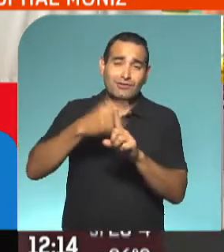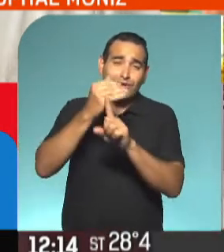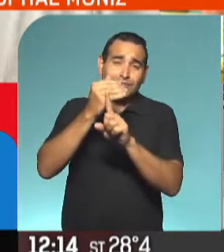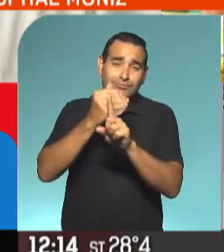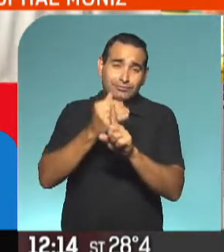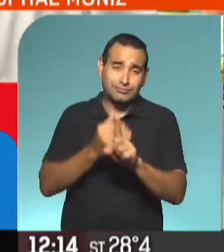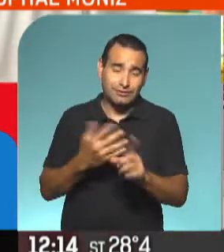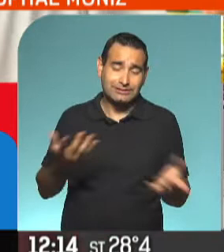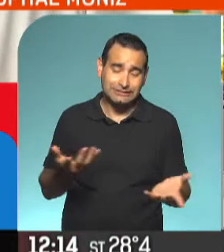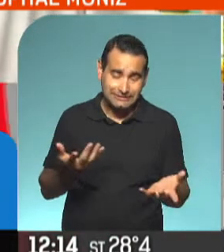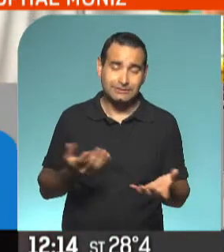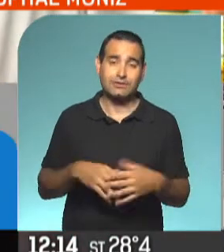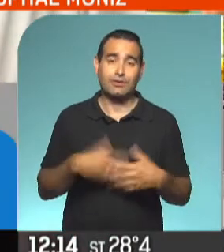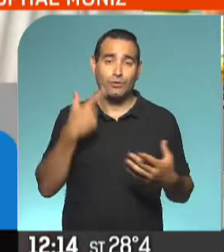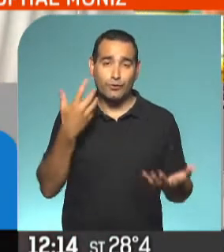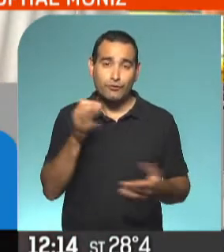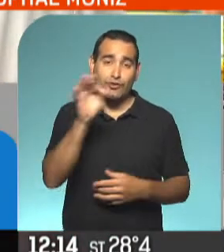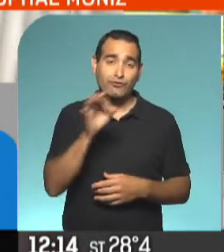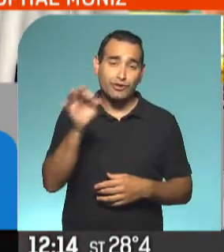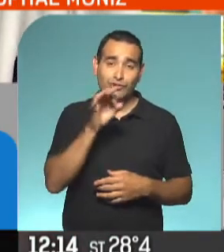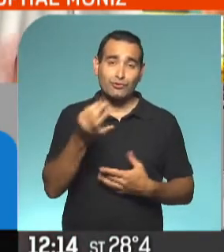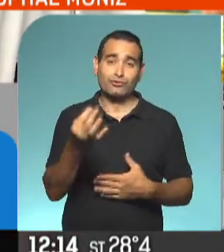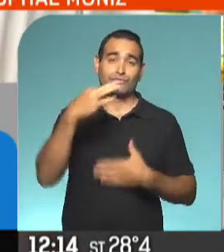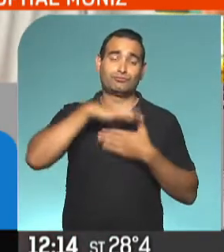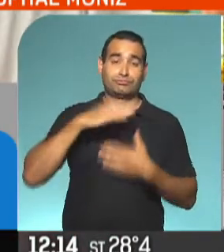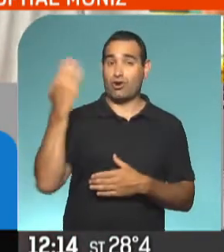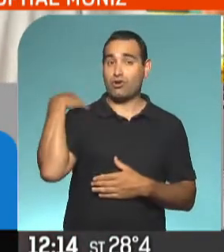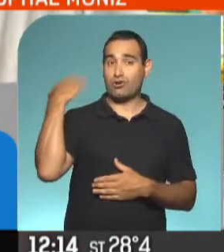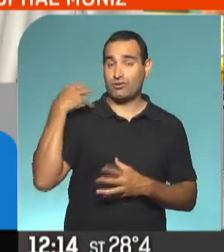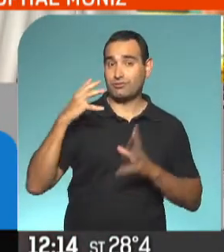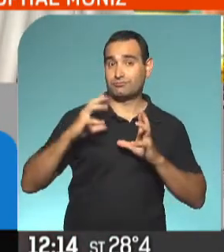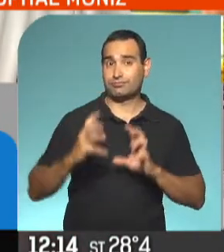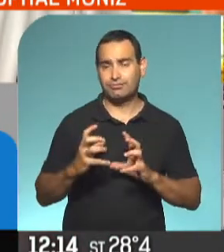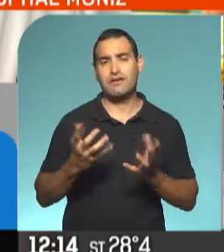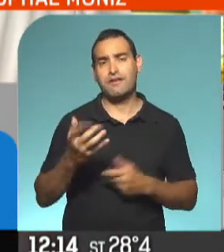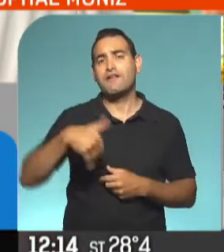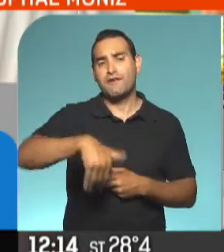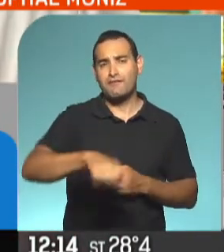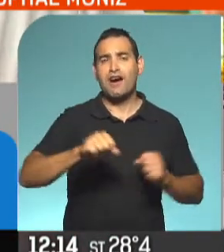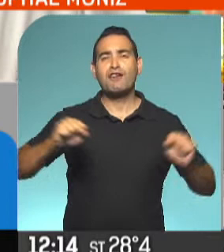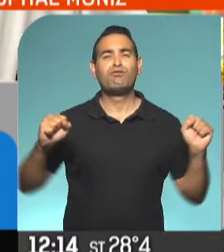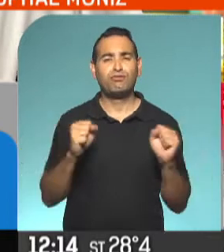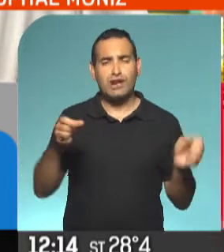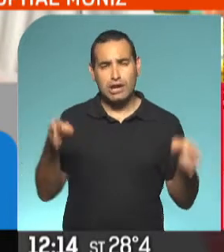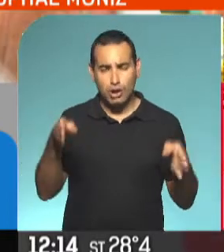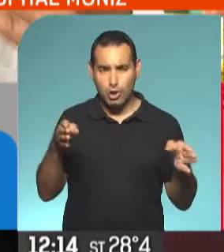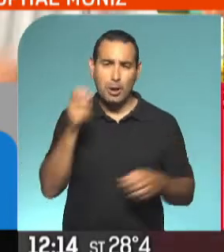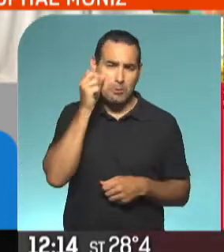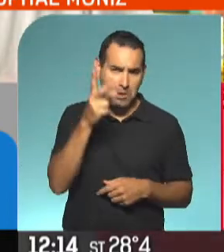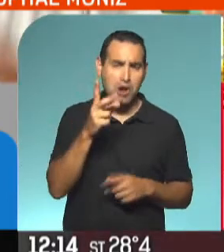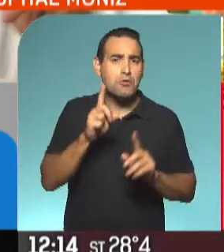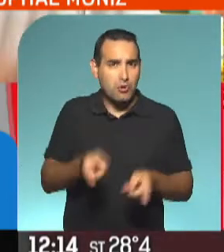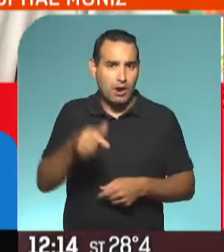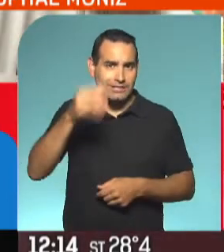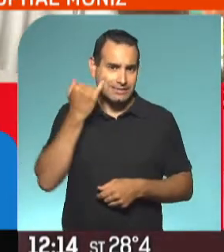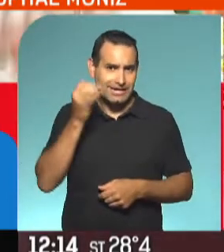patógeno respiratorio, por lo tanto, como todos los patógenos respiratorios, tendrá un máximo en época de frío, pero con todo este